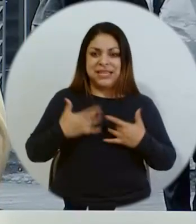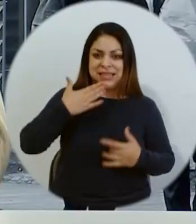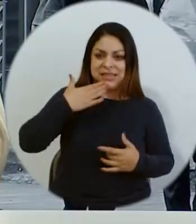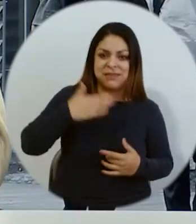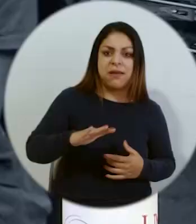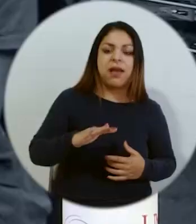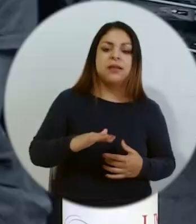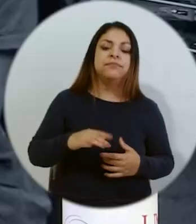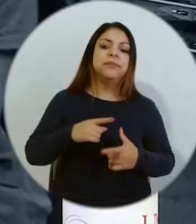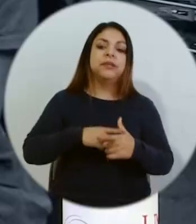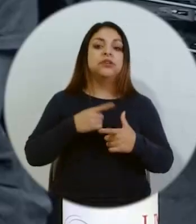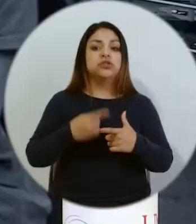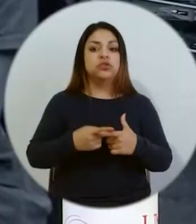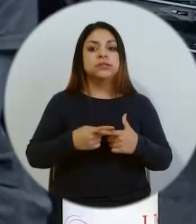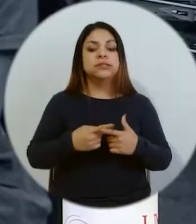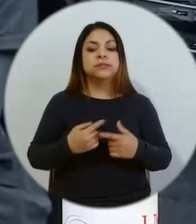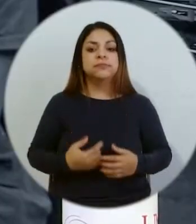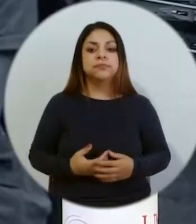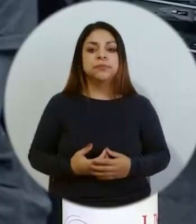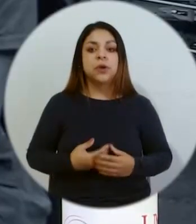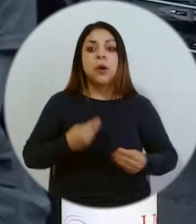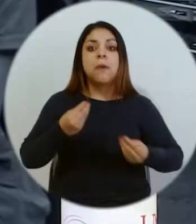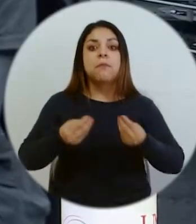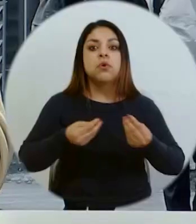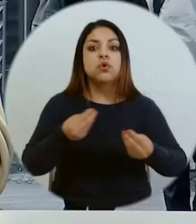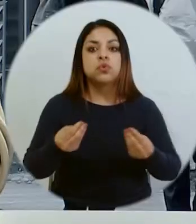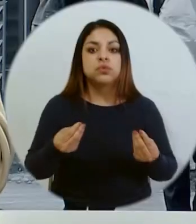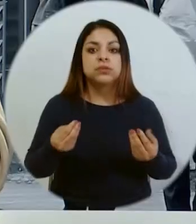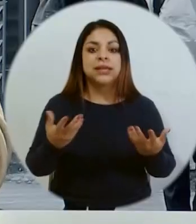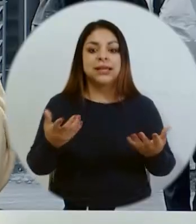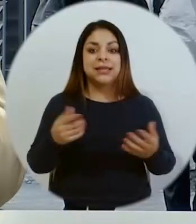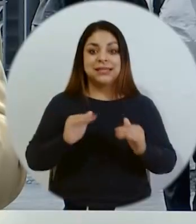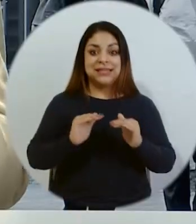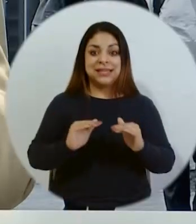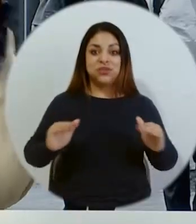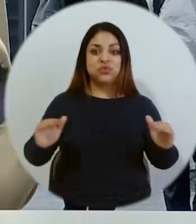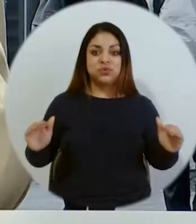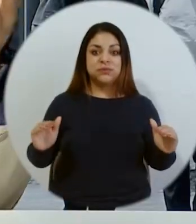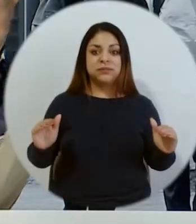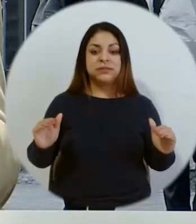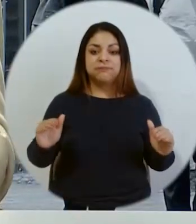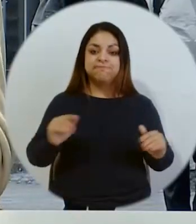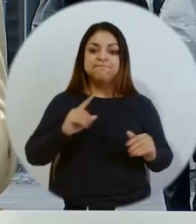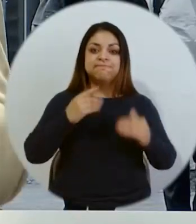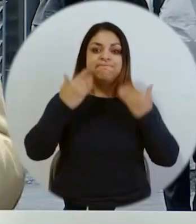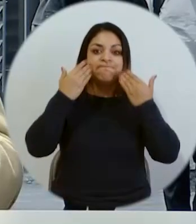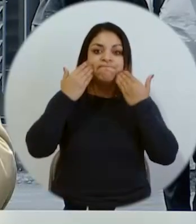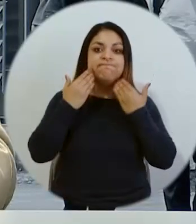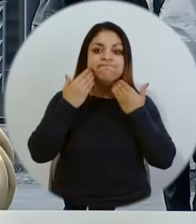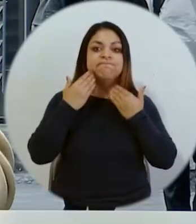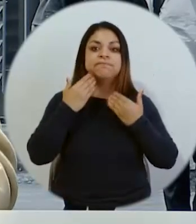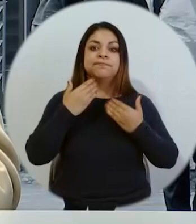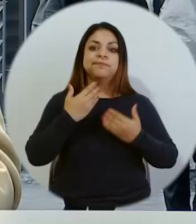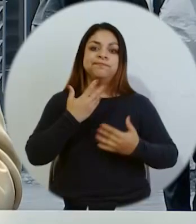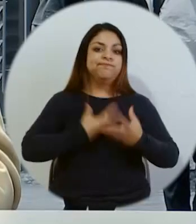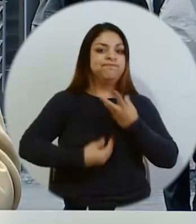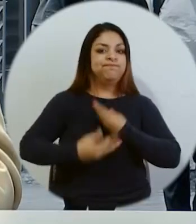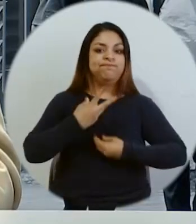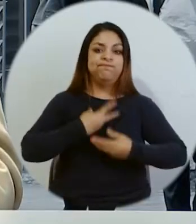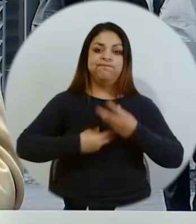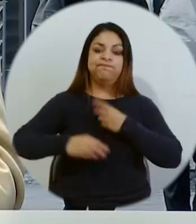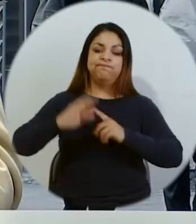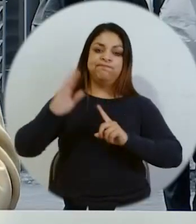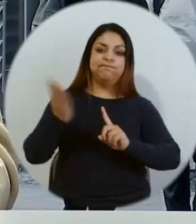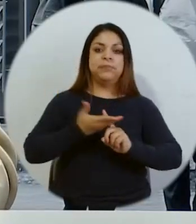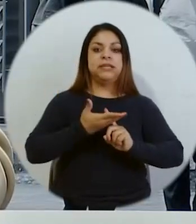haciendo sentir mal, entonces lo que se produce es que estos niños al final, tristemente, se convierten en